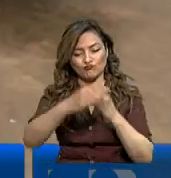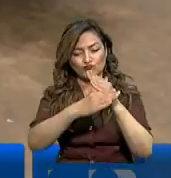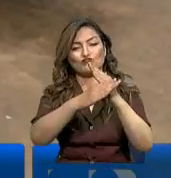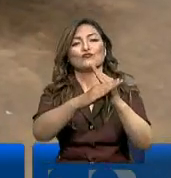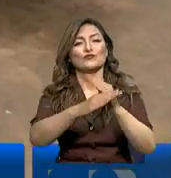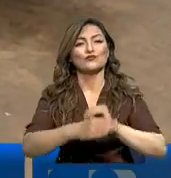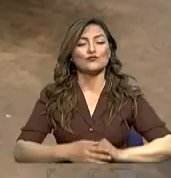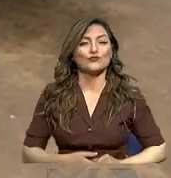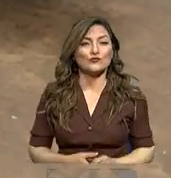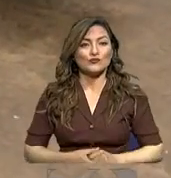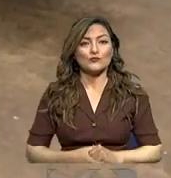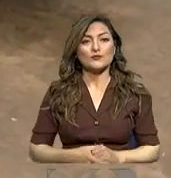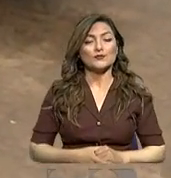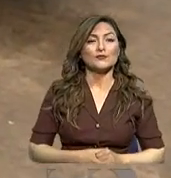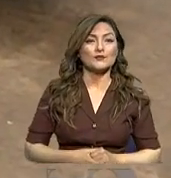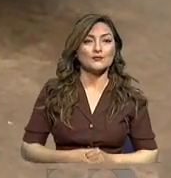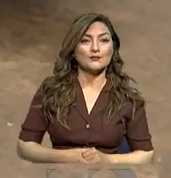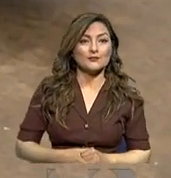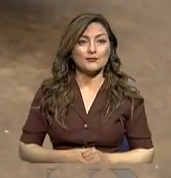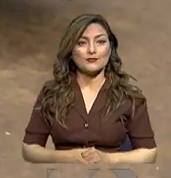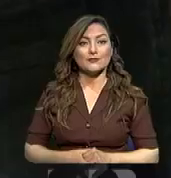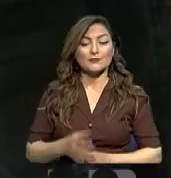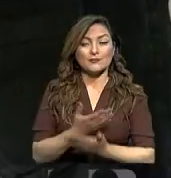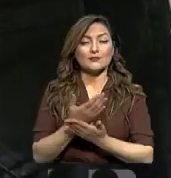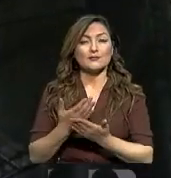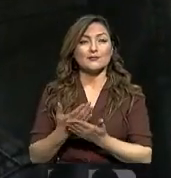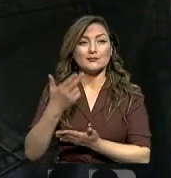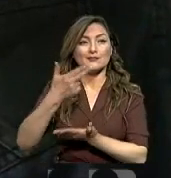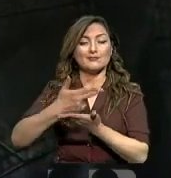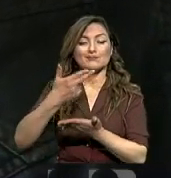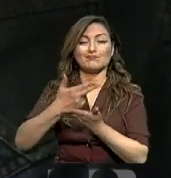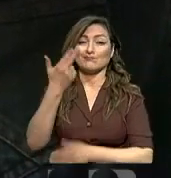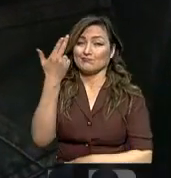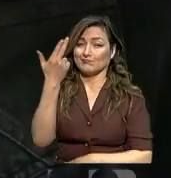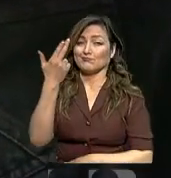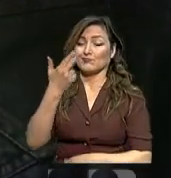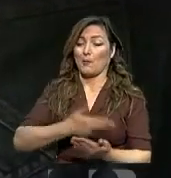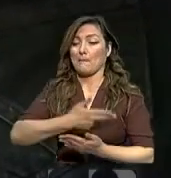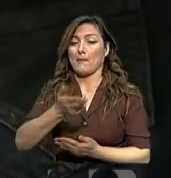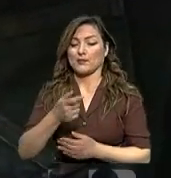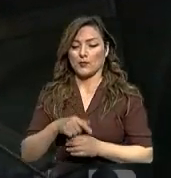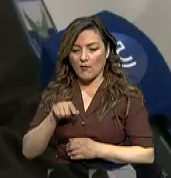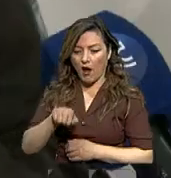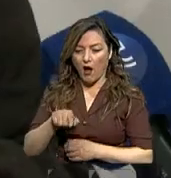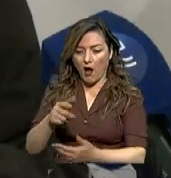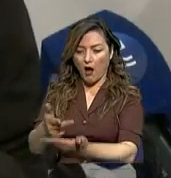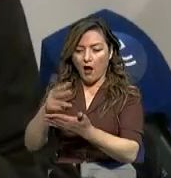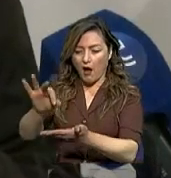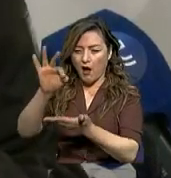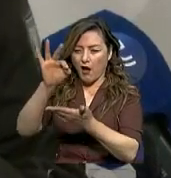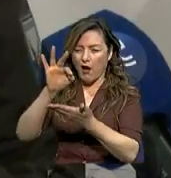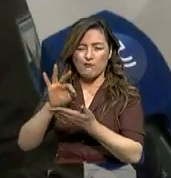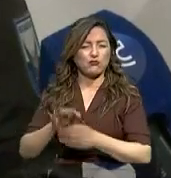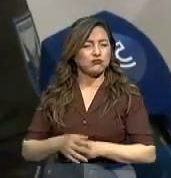Luego se divisa el objeto, que era un revólver. El ciudadano es aprehendido y se tiene